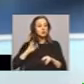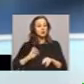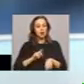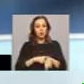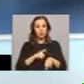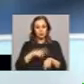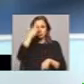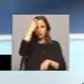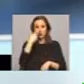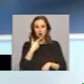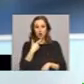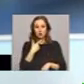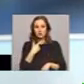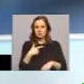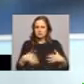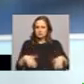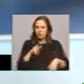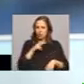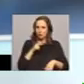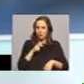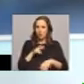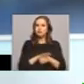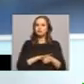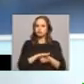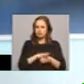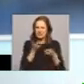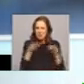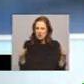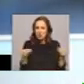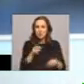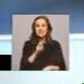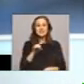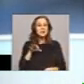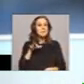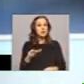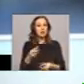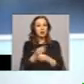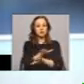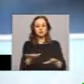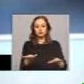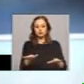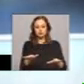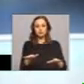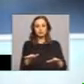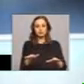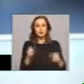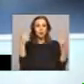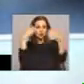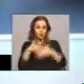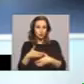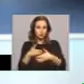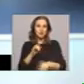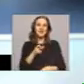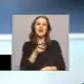história sombria do franquismo. Desapareceram cerca de 30 mil crianças. Será, buenas noches,